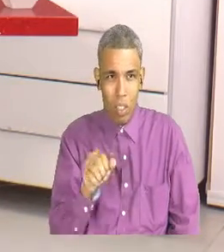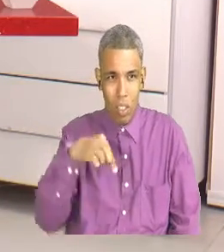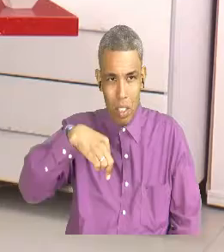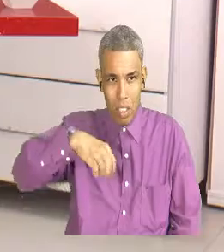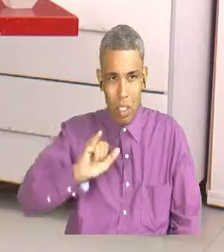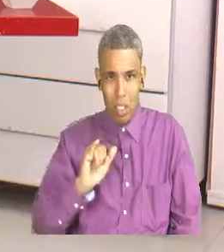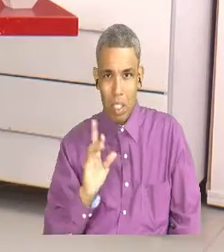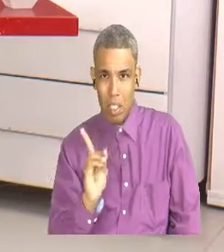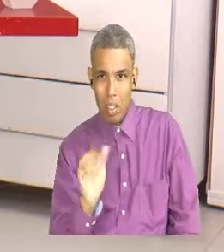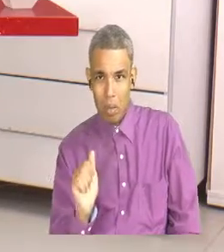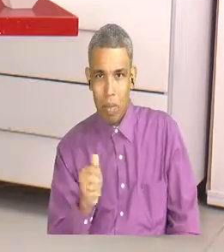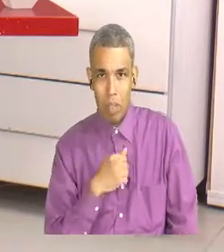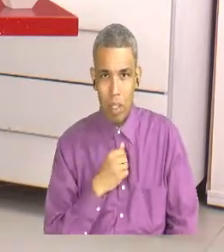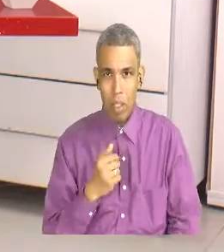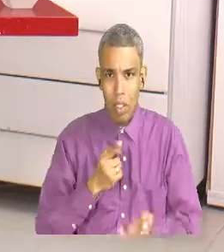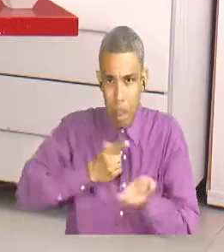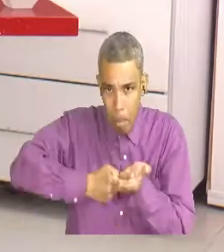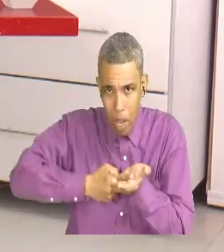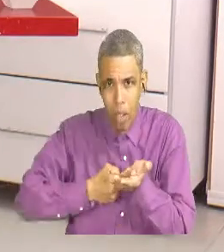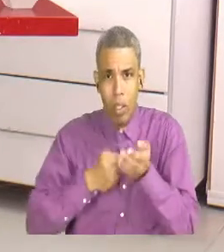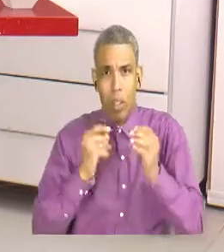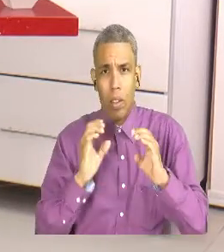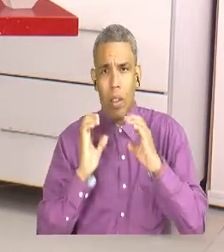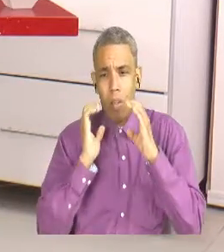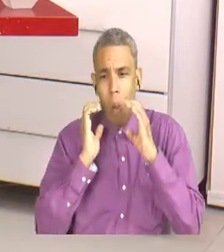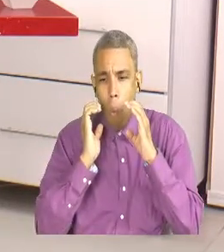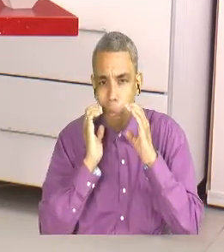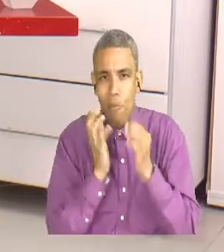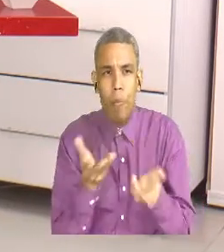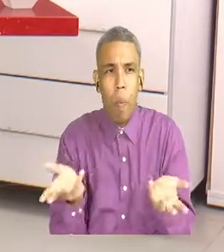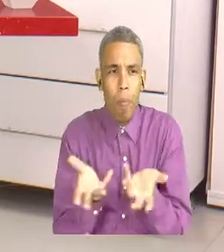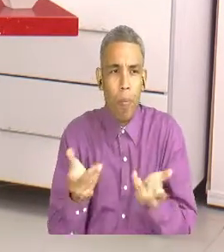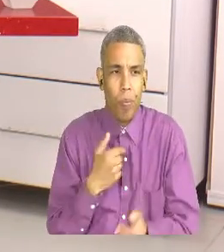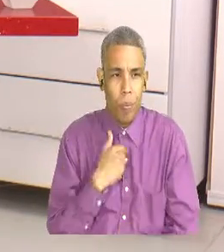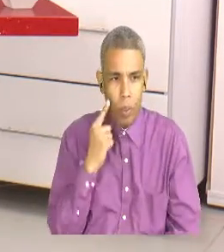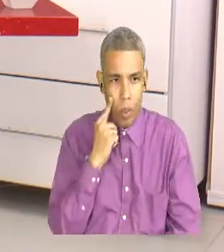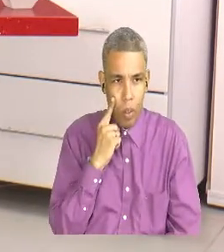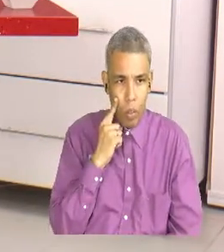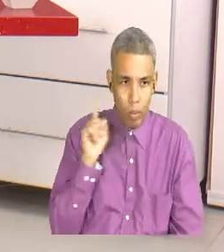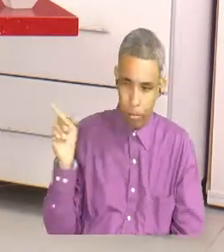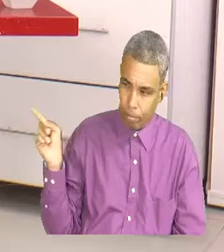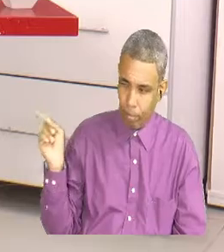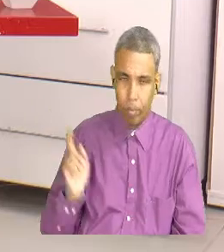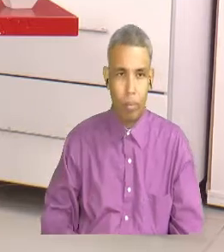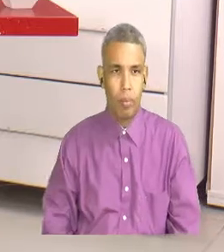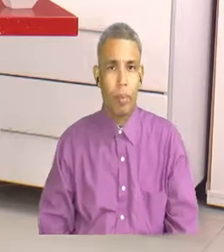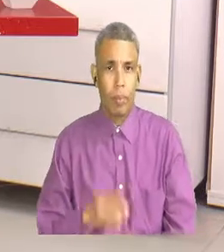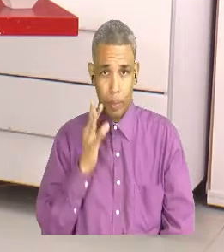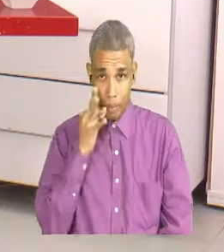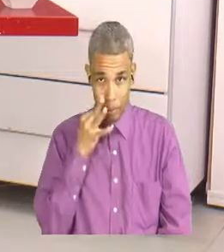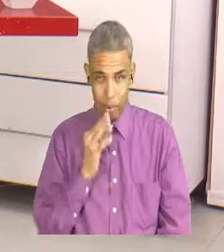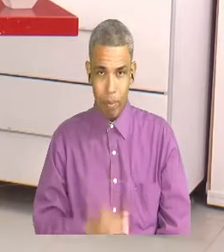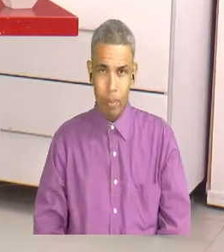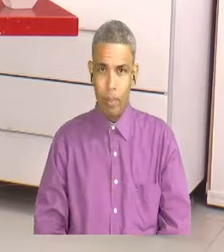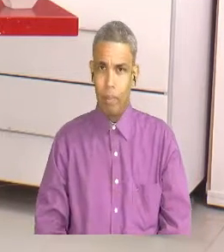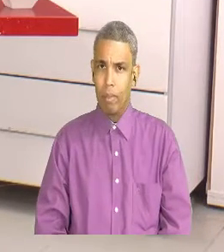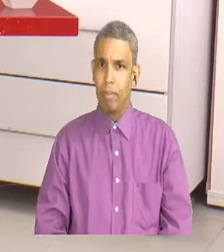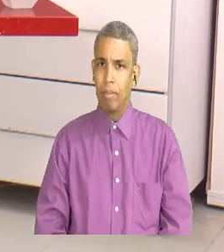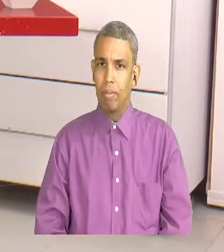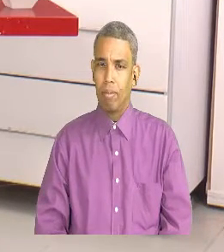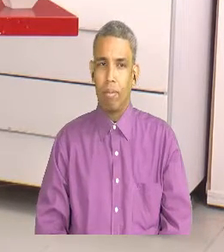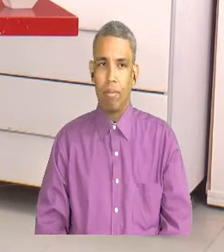La Floresta, carrera 32, número 7124. Sí, señor. Es algo rico, rico y diferente. Igual en todos los